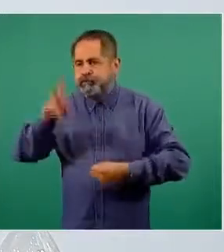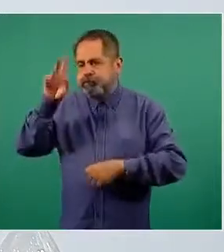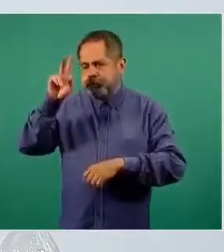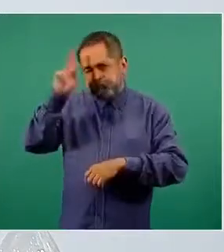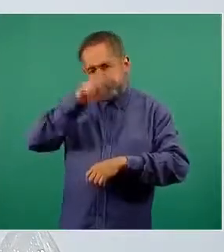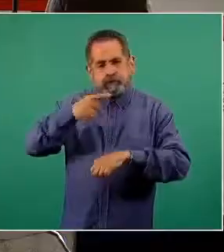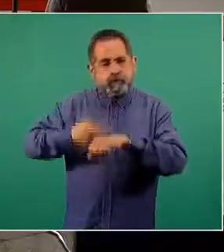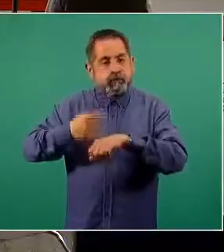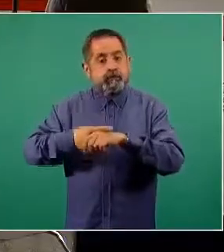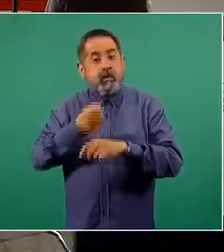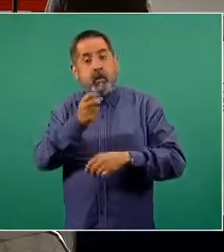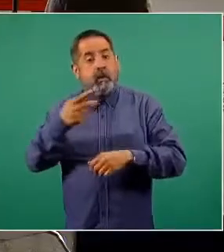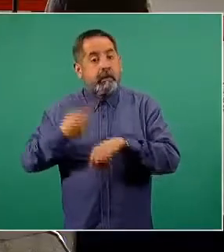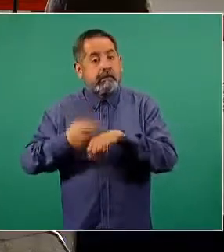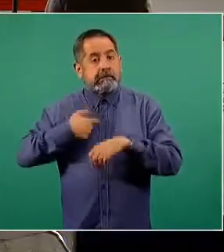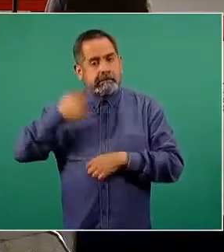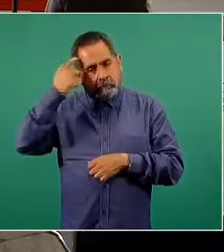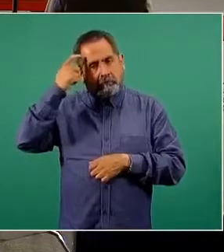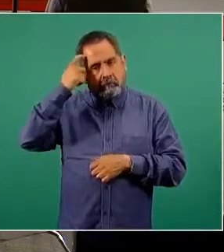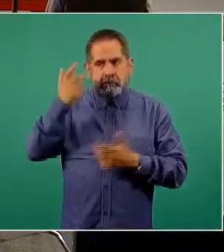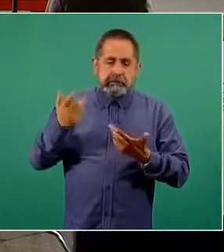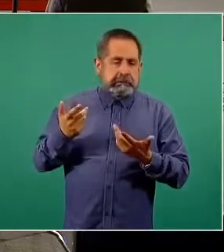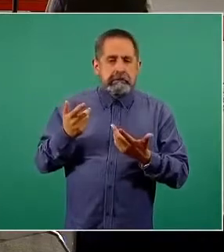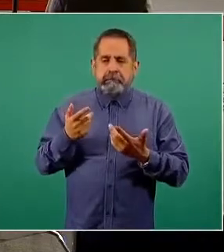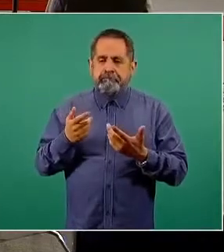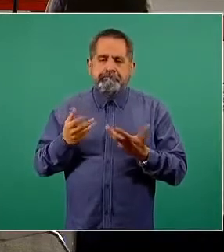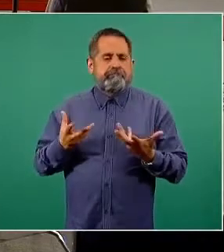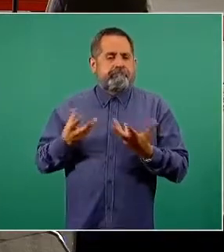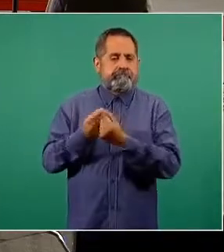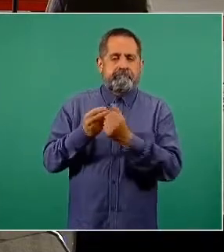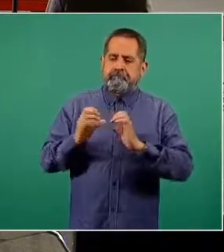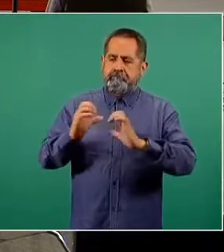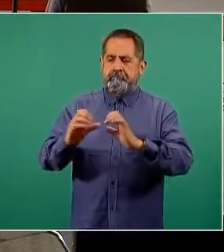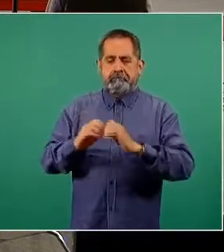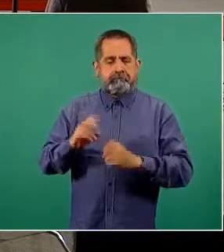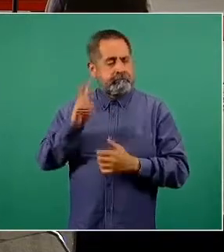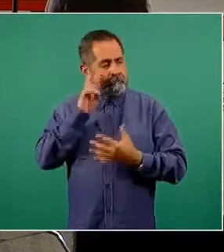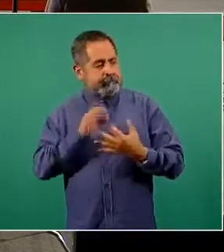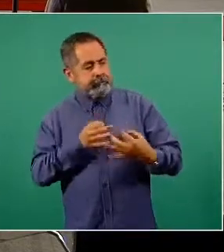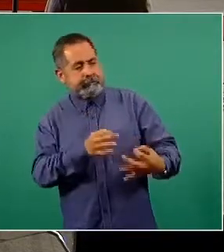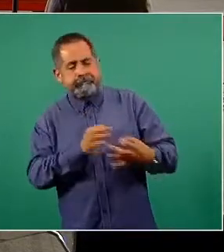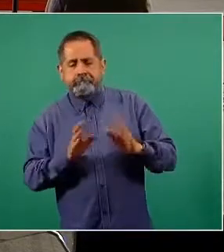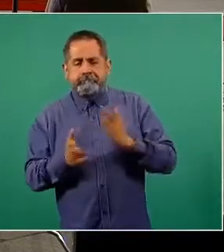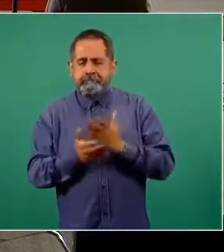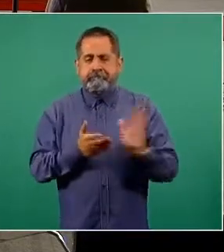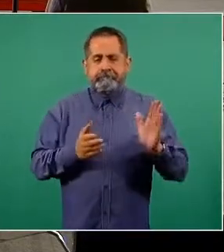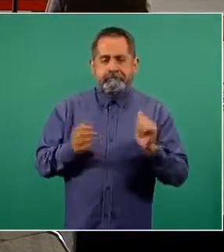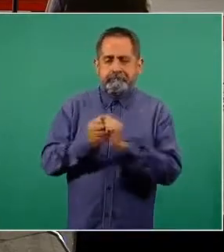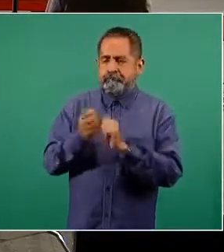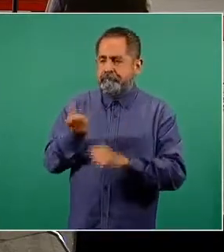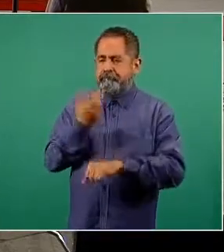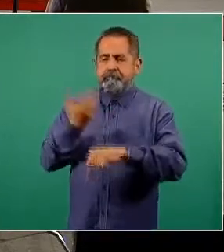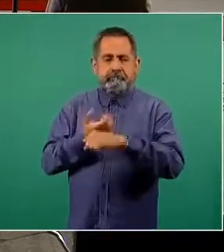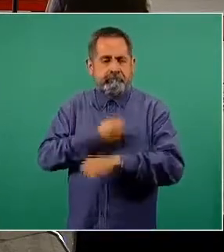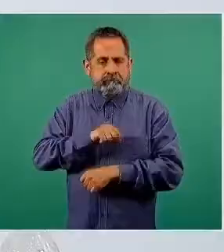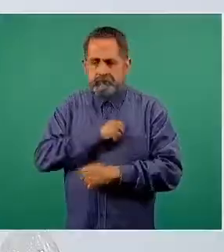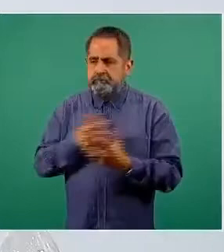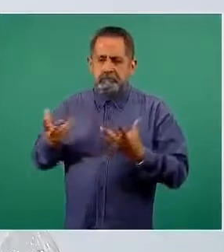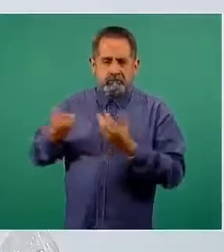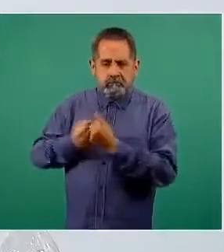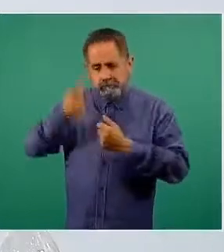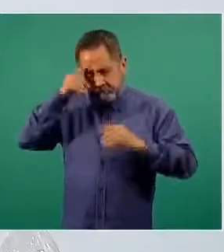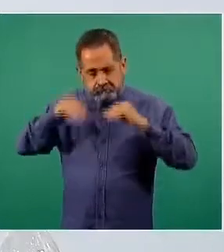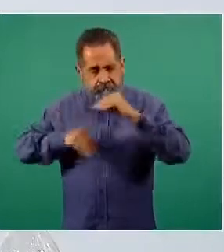salud mental, que son justo los que nos unen a la Estrategia Nacional de Prevención de Adicciones con la Secretaría de Salud, entre